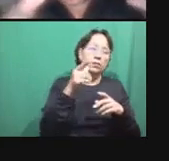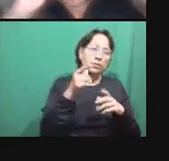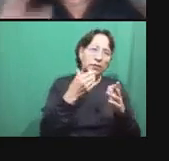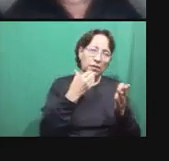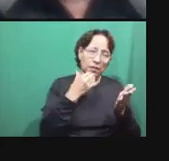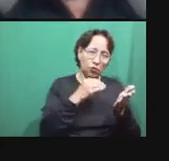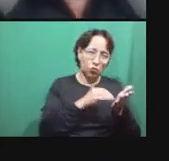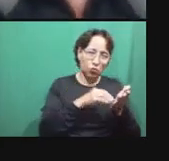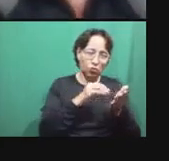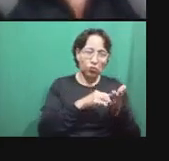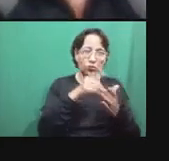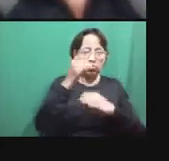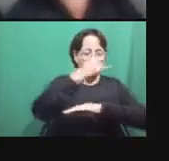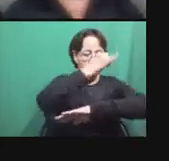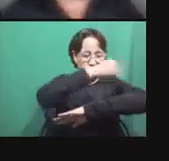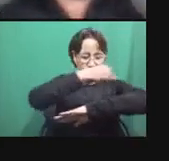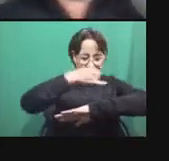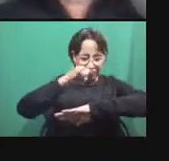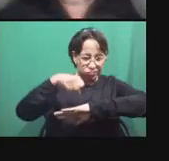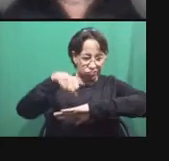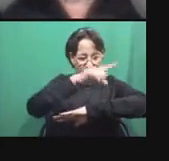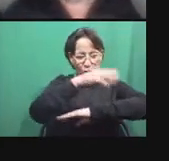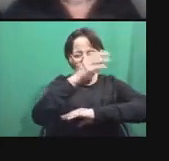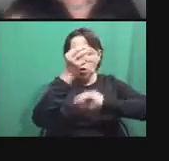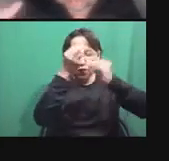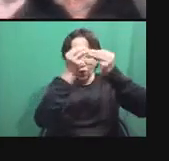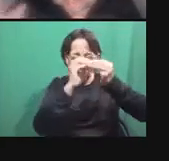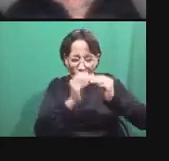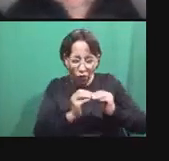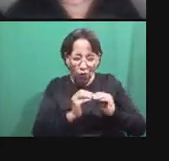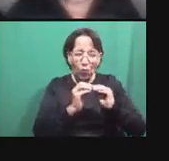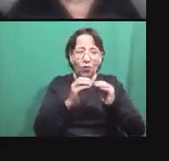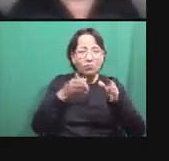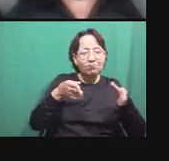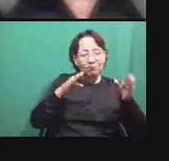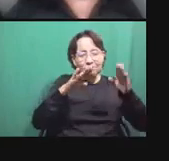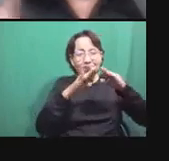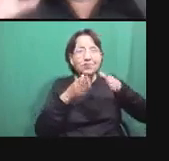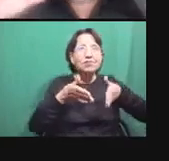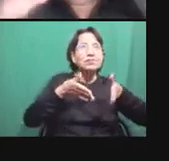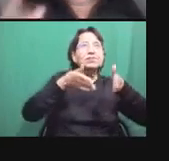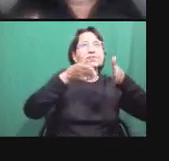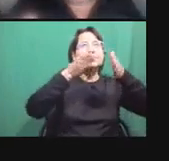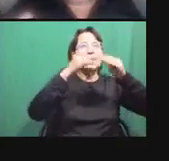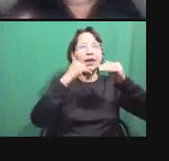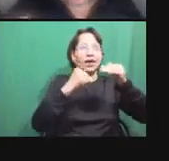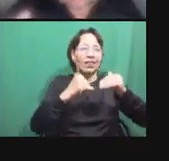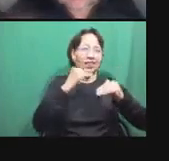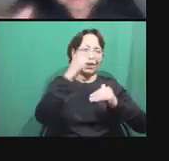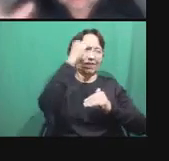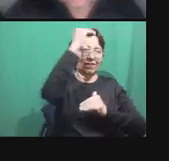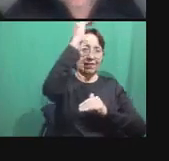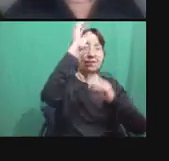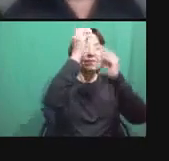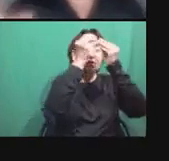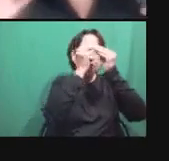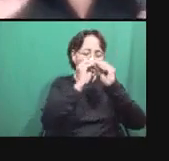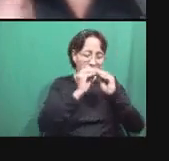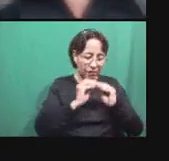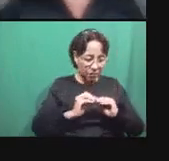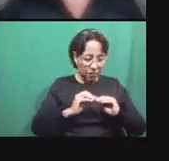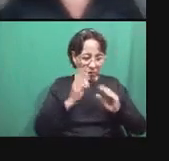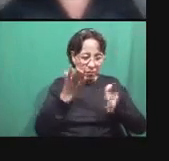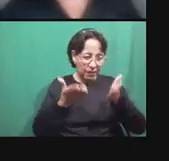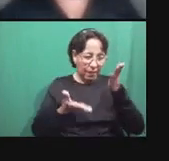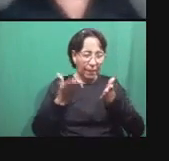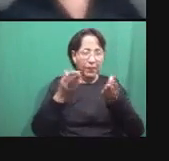arquitectónicos, diseñas un edificio y le das un acabado, le generas un contexto y un concepto a